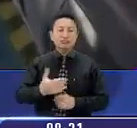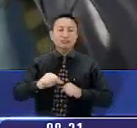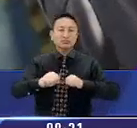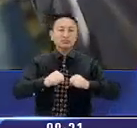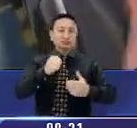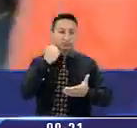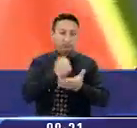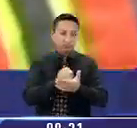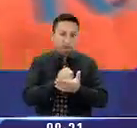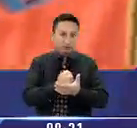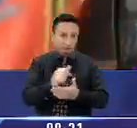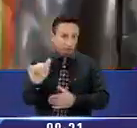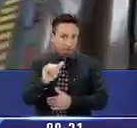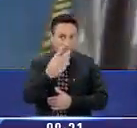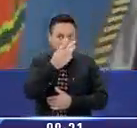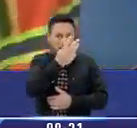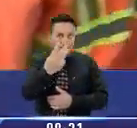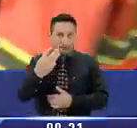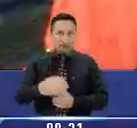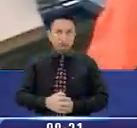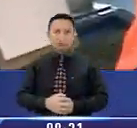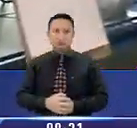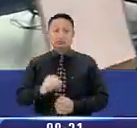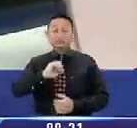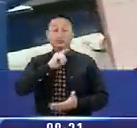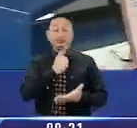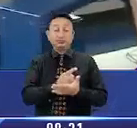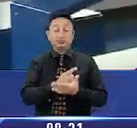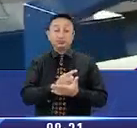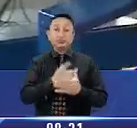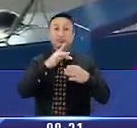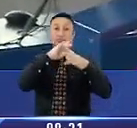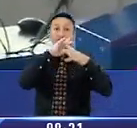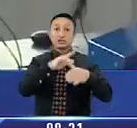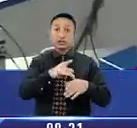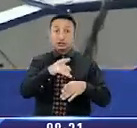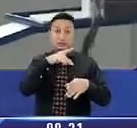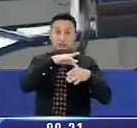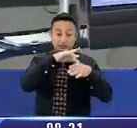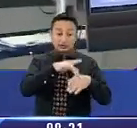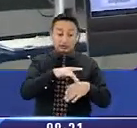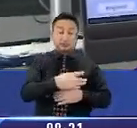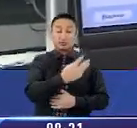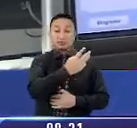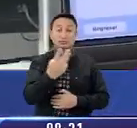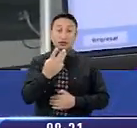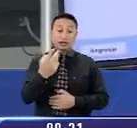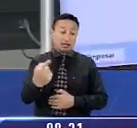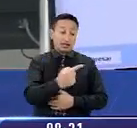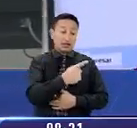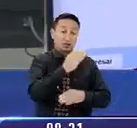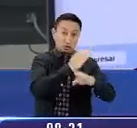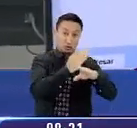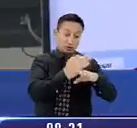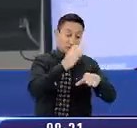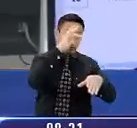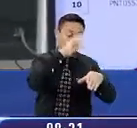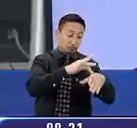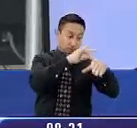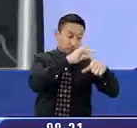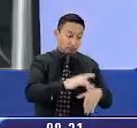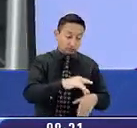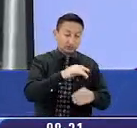también se lo hace en línea. Así es. Pueden hacer la cita, como usted mismo lo mencionó, en la página de la Agencia Metropolitana de Tránsito, revisar los